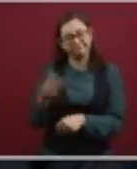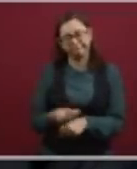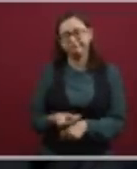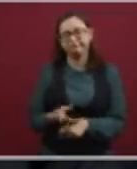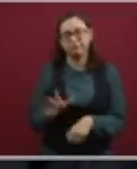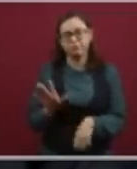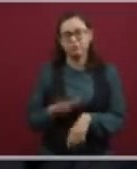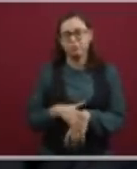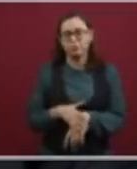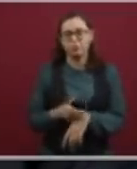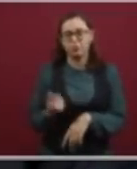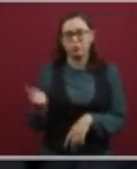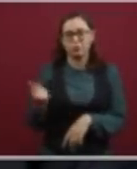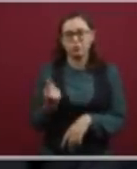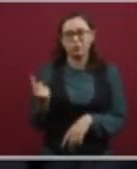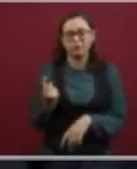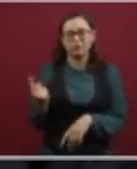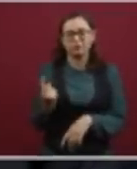porque quedó